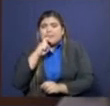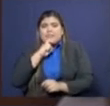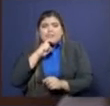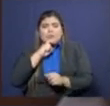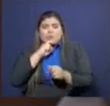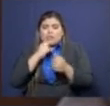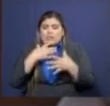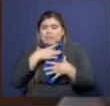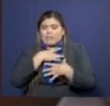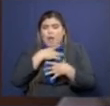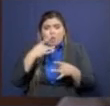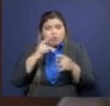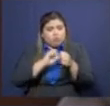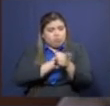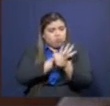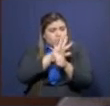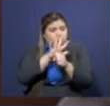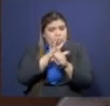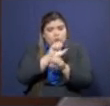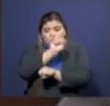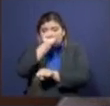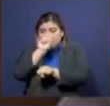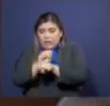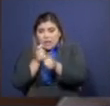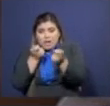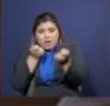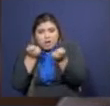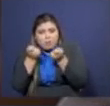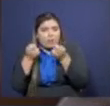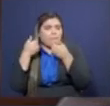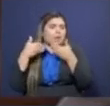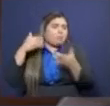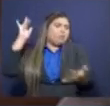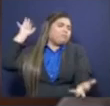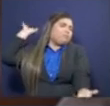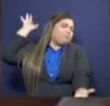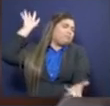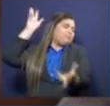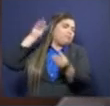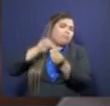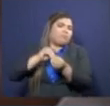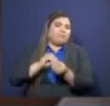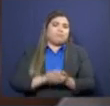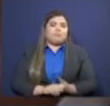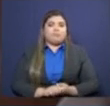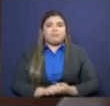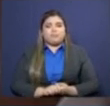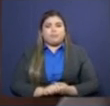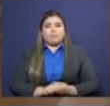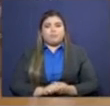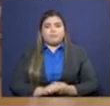social y económica que ha vivido nuestro país.